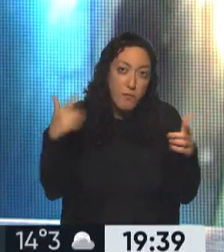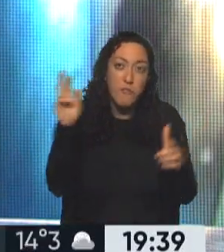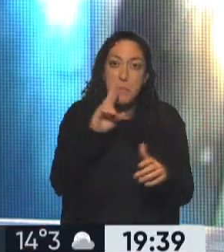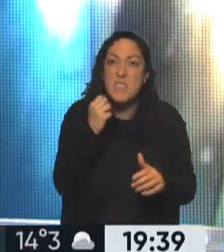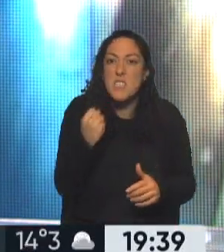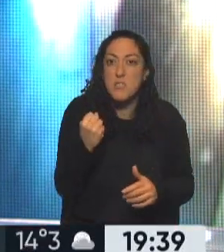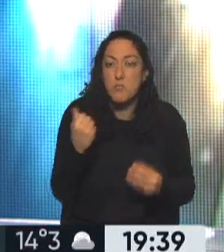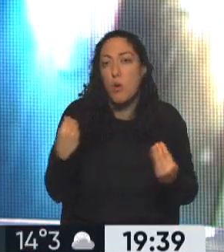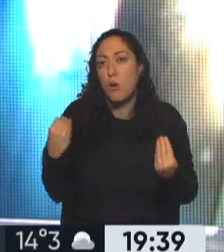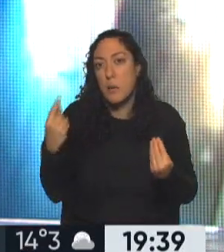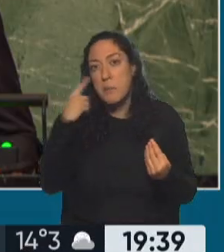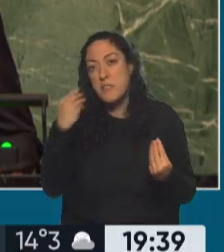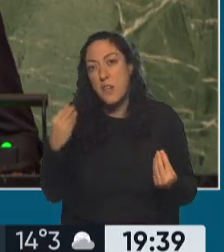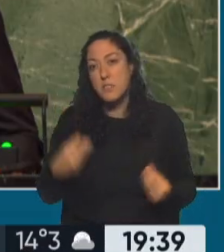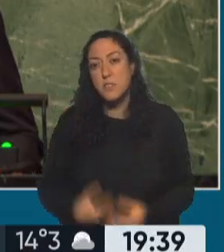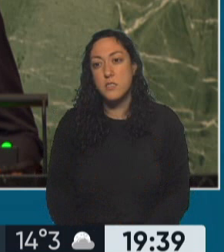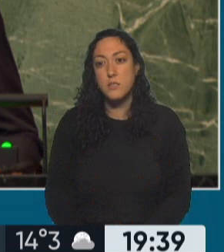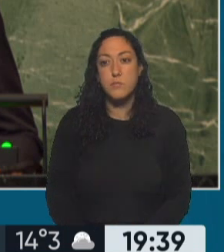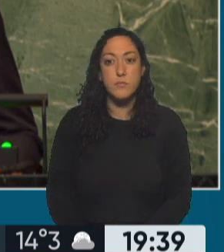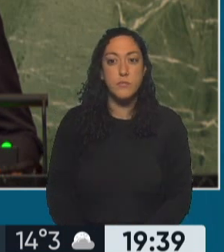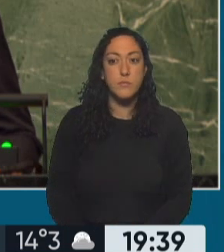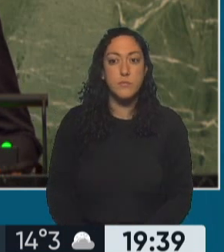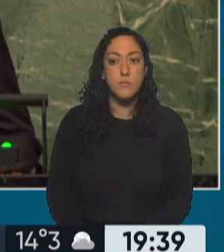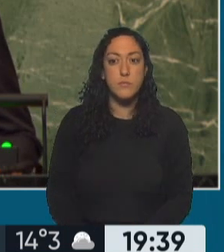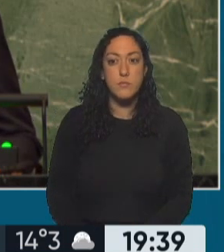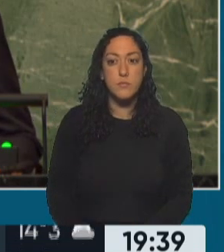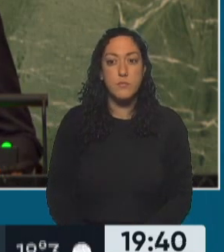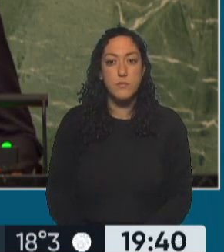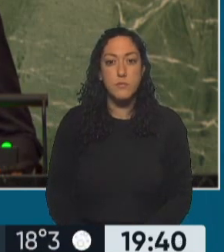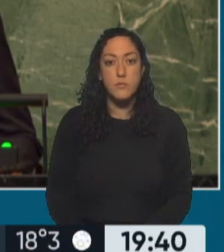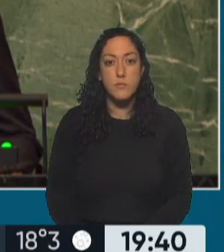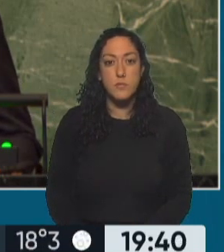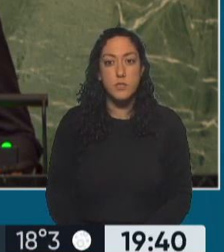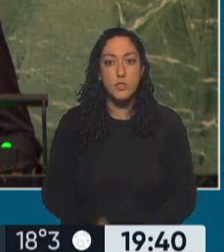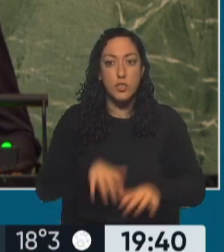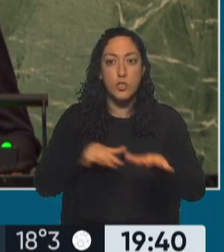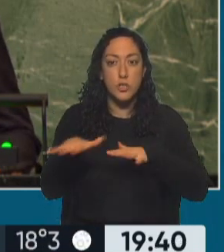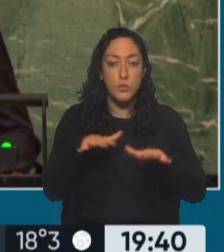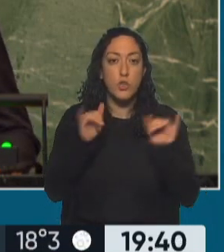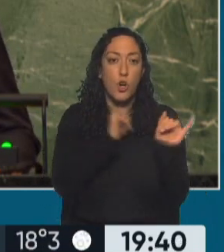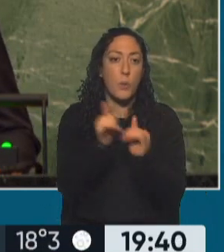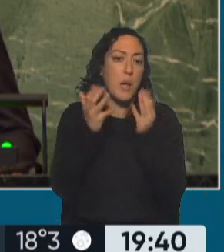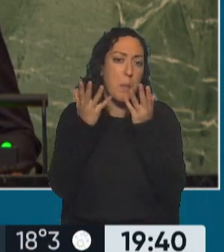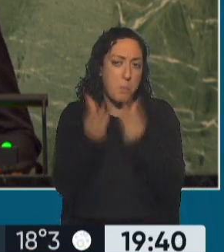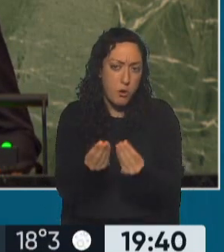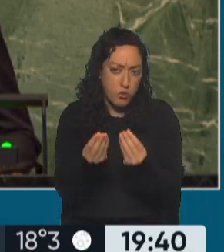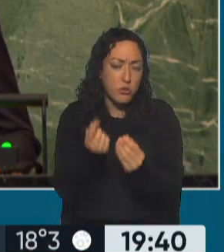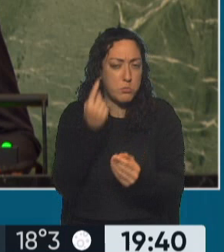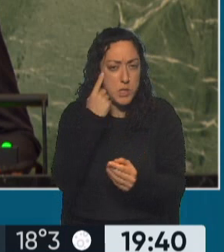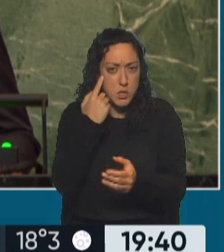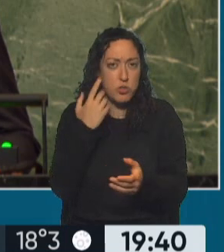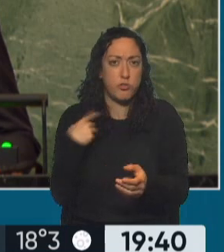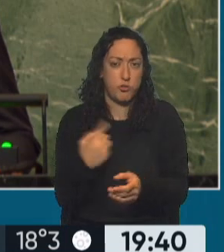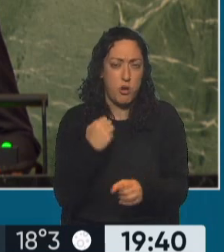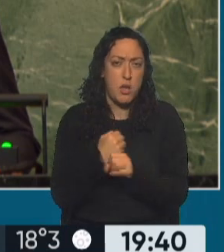vos? Yo creo que para explicar, yo hablo en ese caso del apoyo de los jóvenes, digamos, que es algo que yo también venía